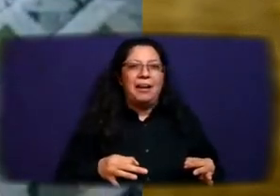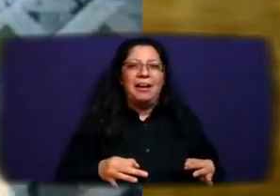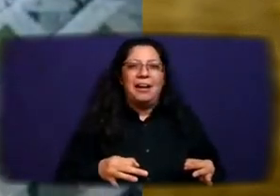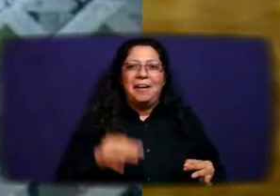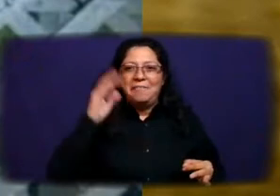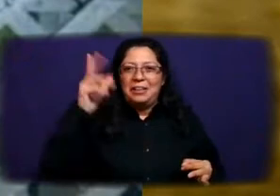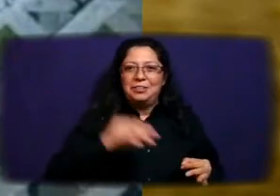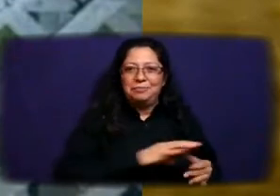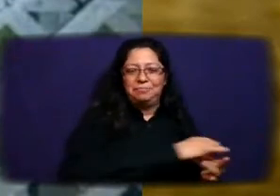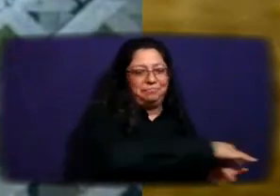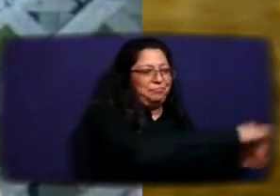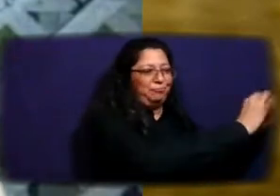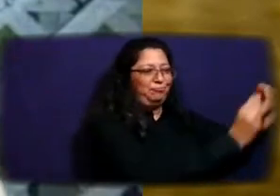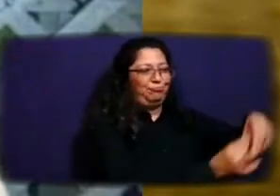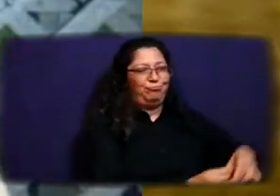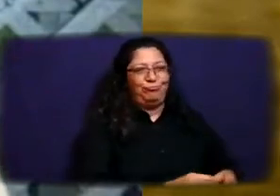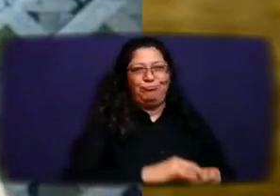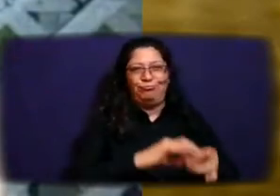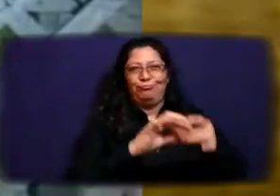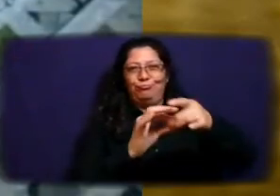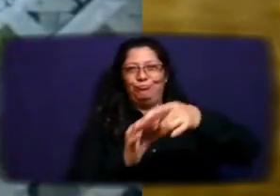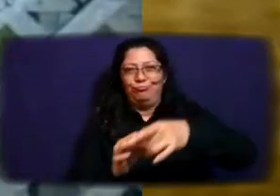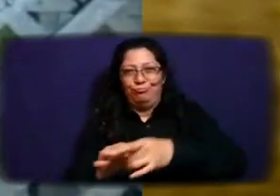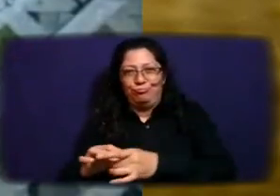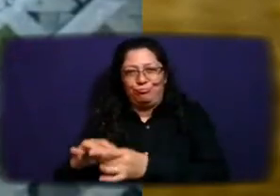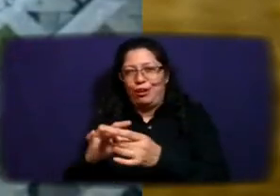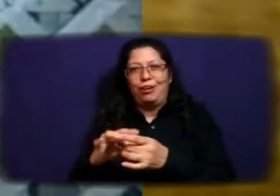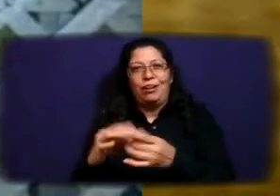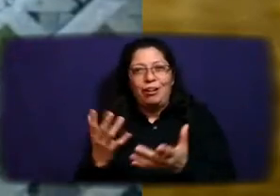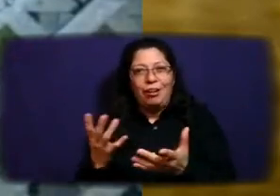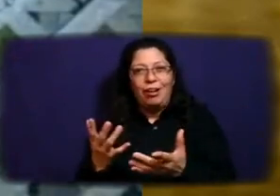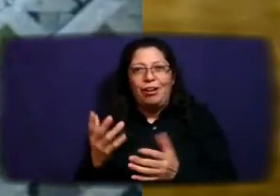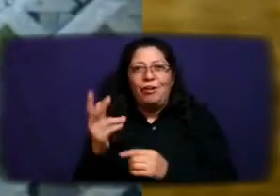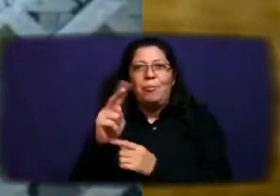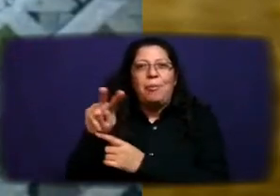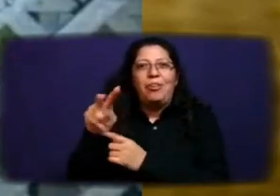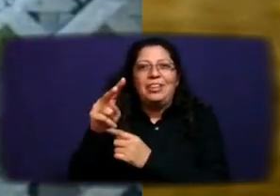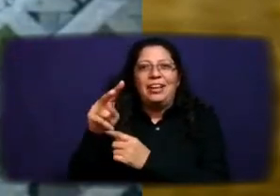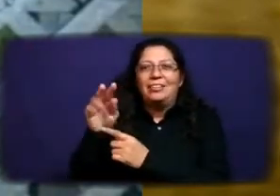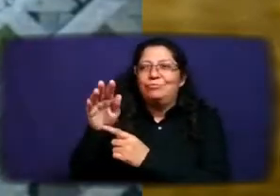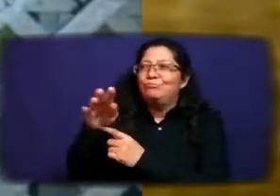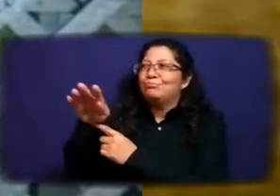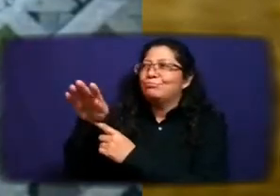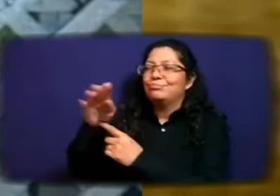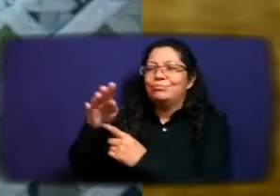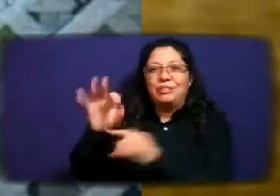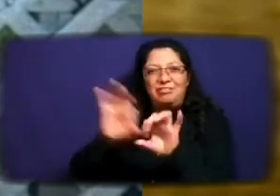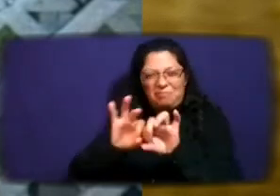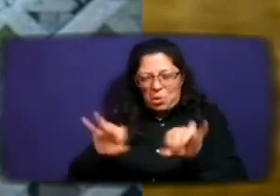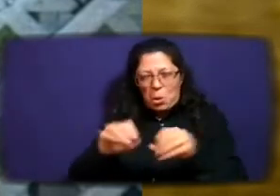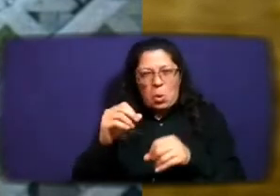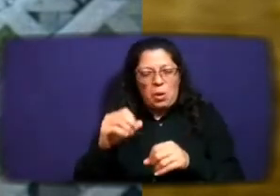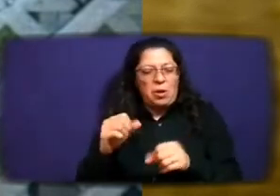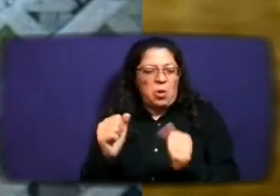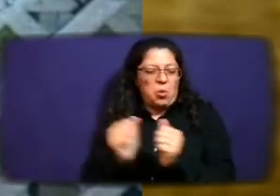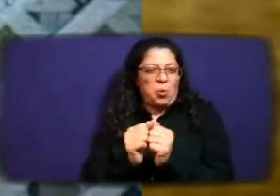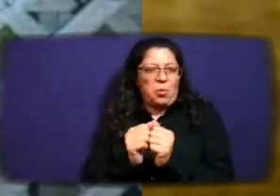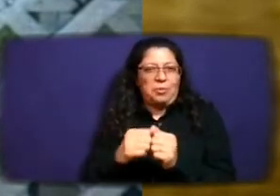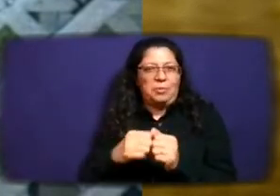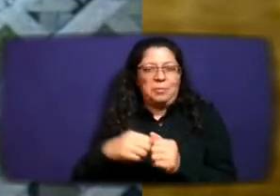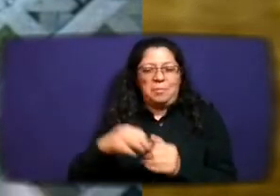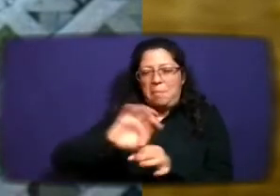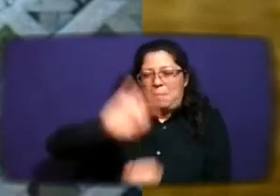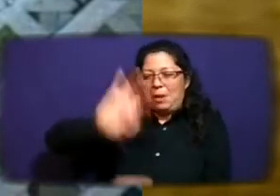sus paliacates para hacer un papalote estirado sobre palos de bambú.